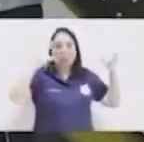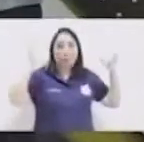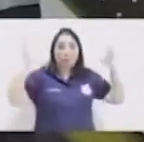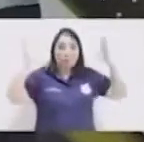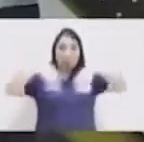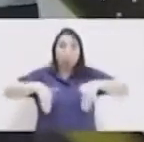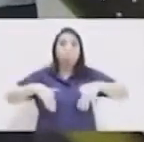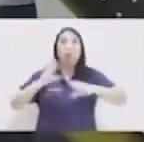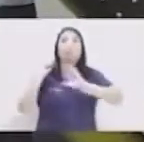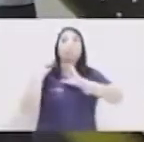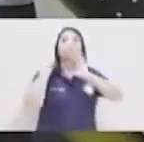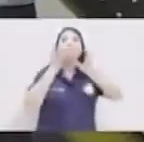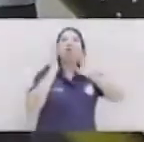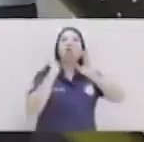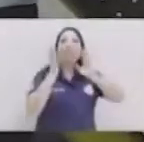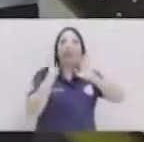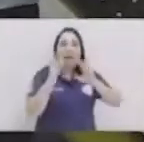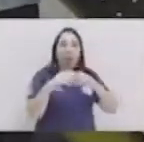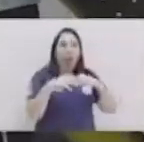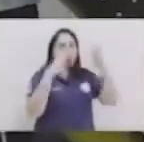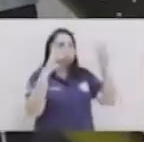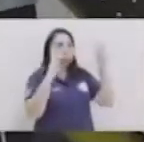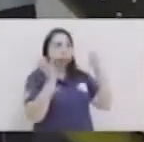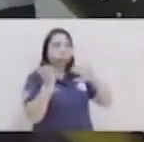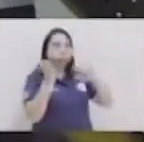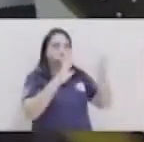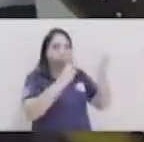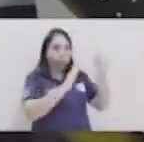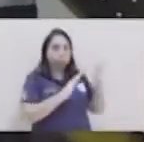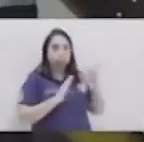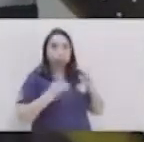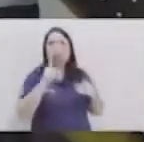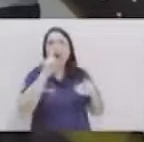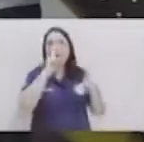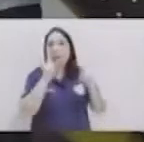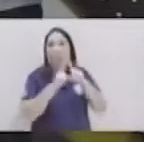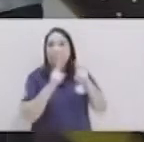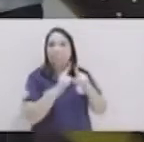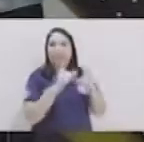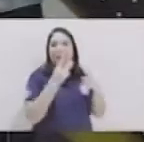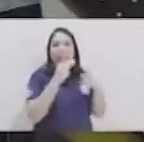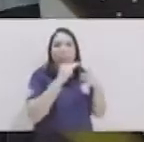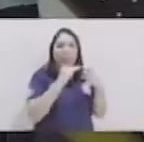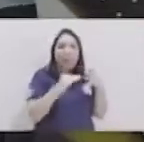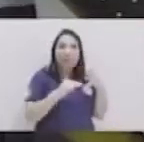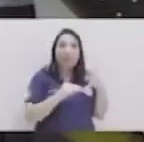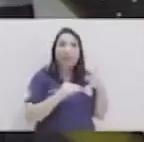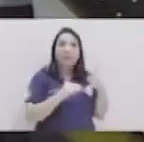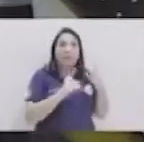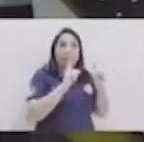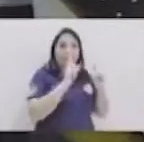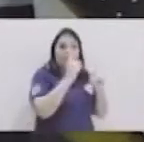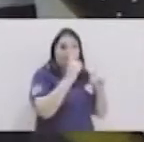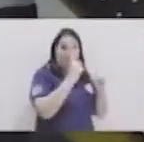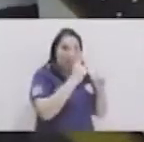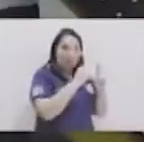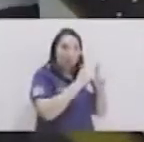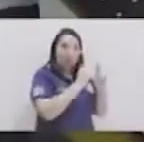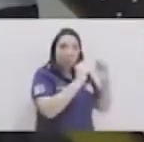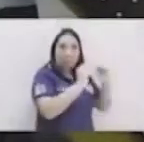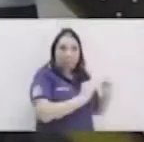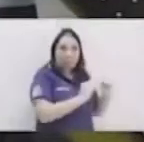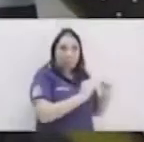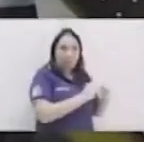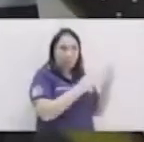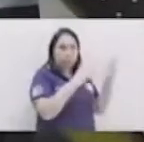de daño fue mayor, hubieron pérdidas de vidas, bienes materiales y va a costar